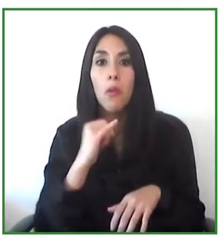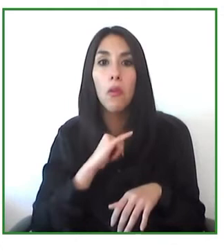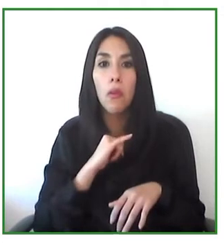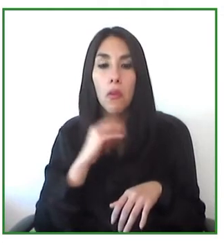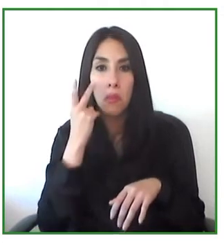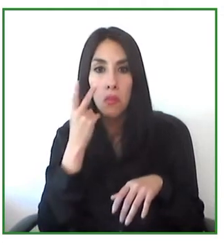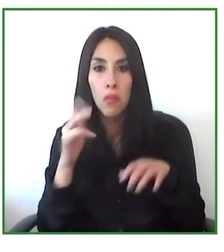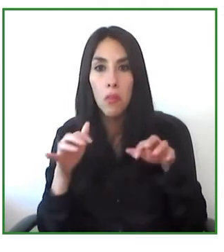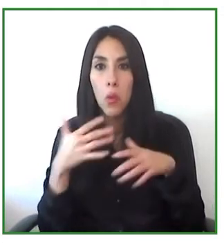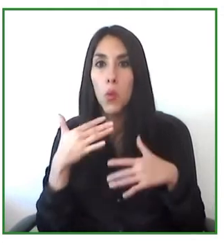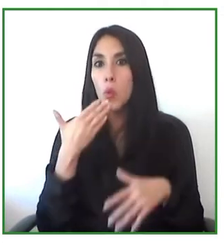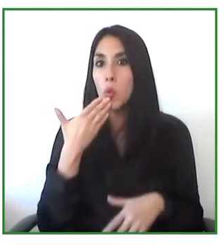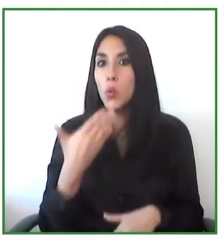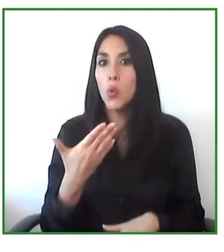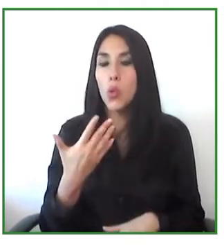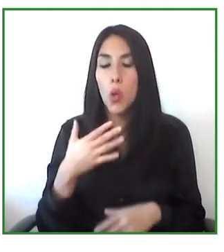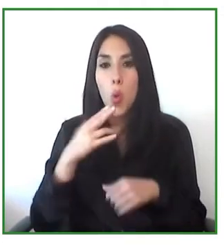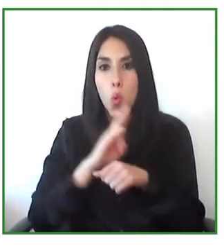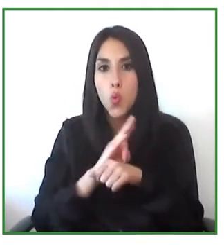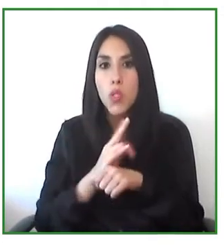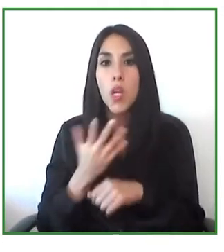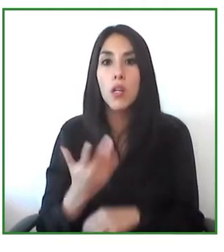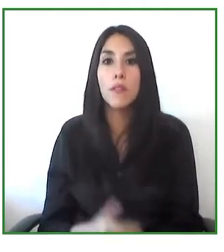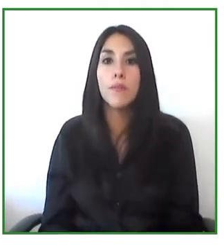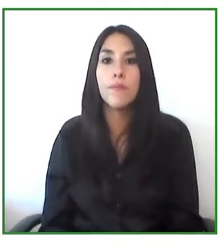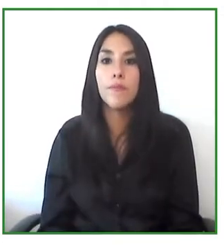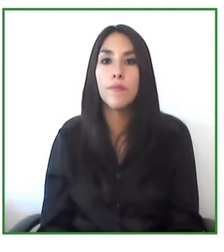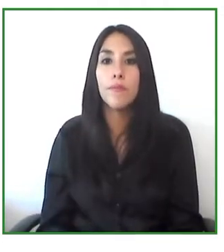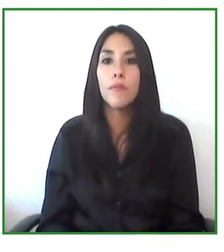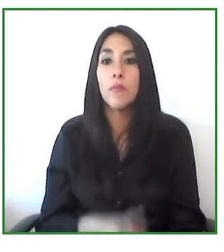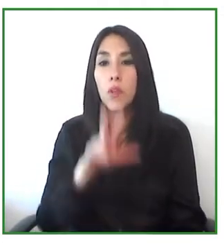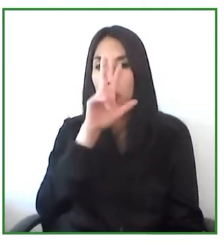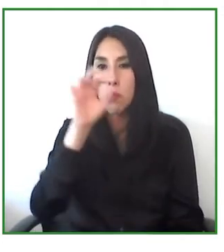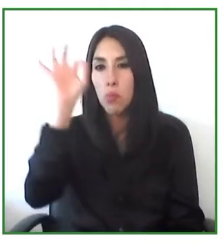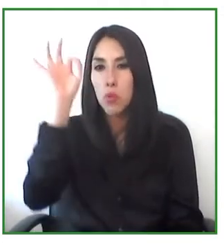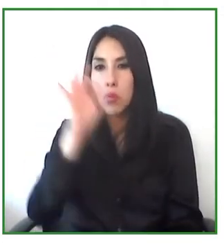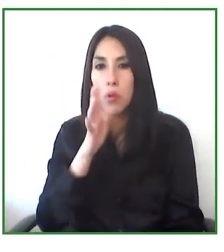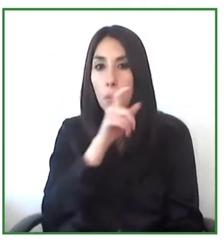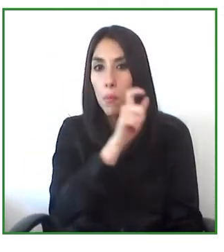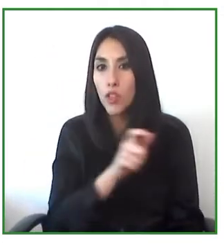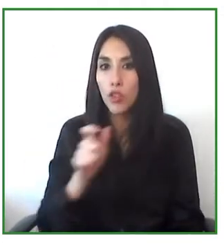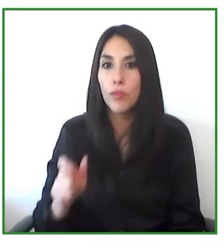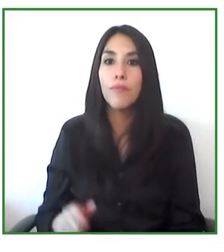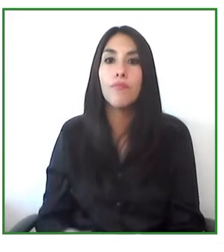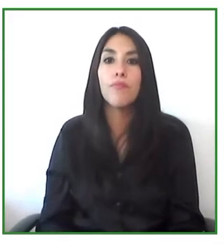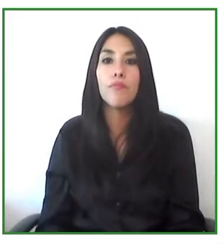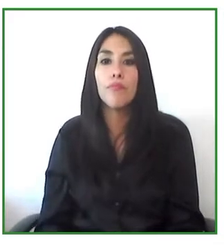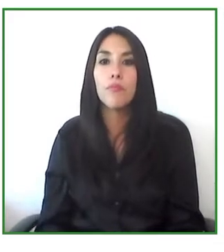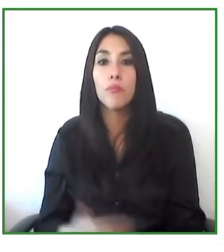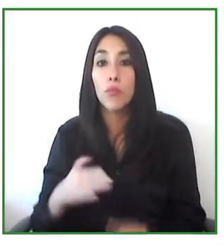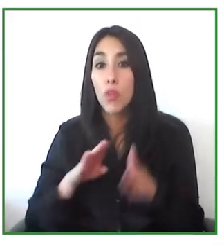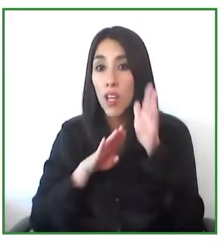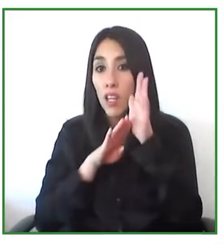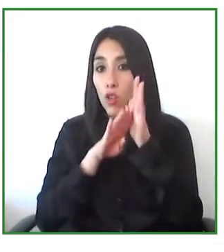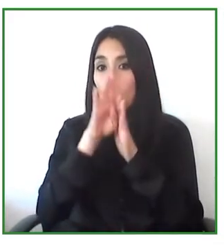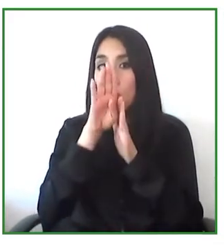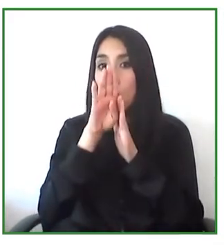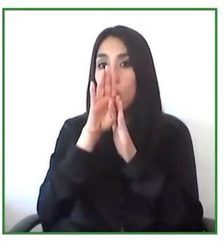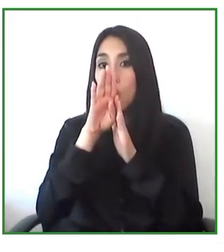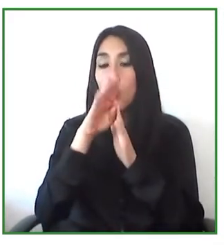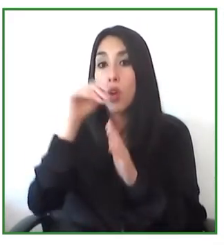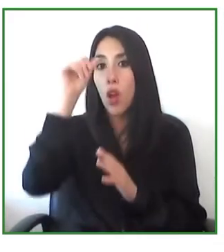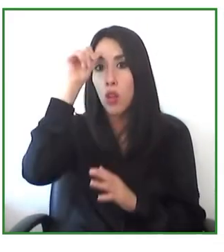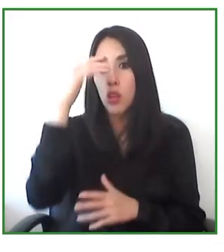usuarios, según los datos que tengo de India, han podido sentirse más preparados para el